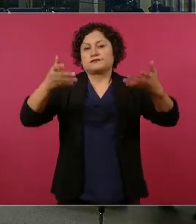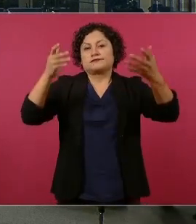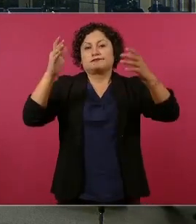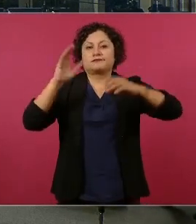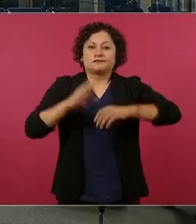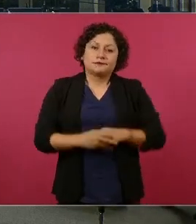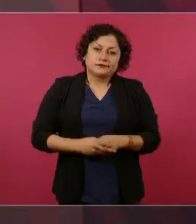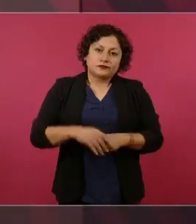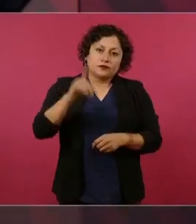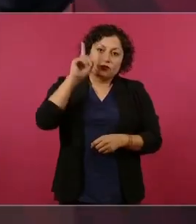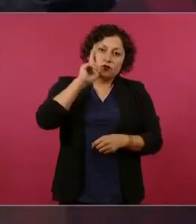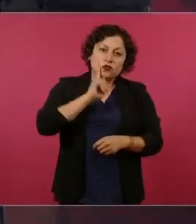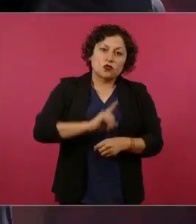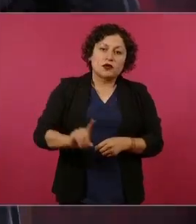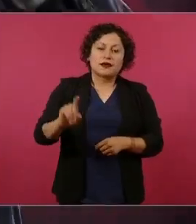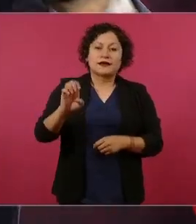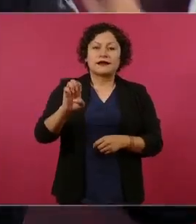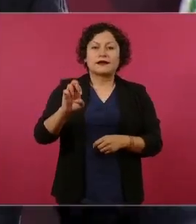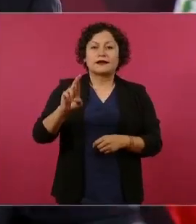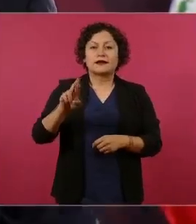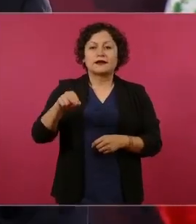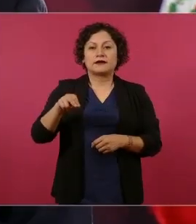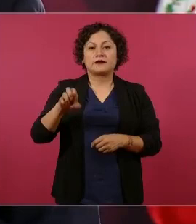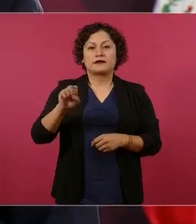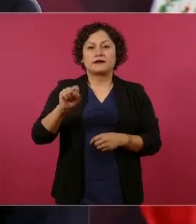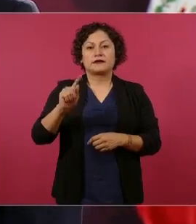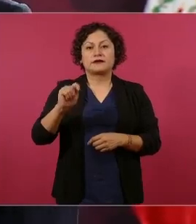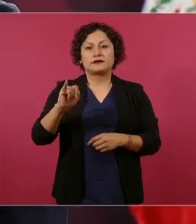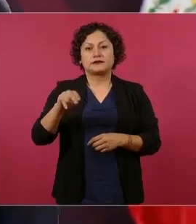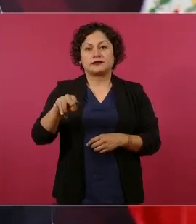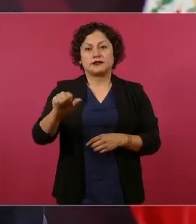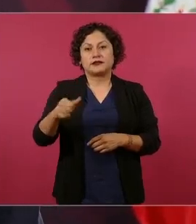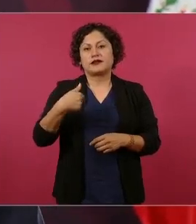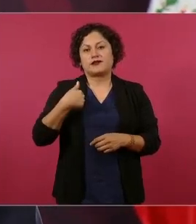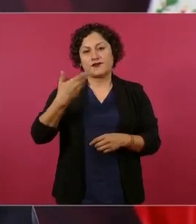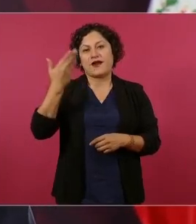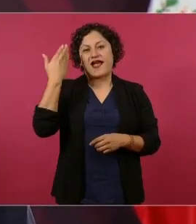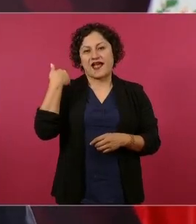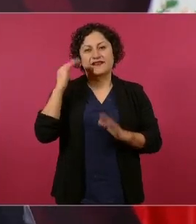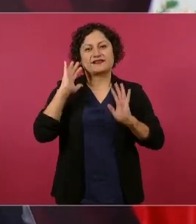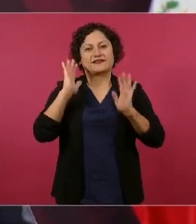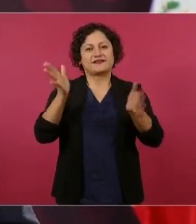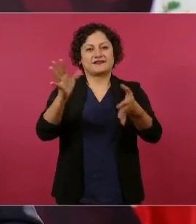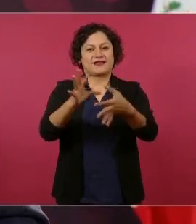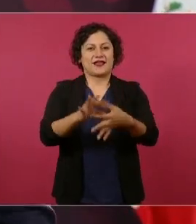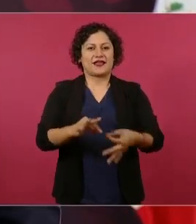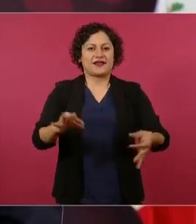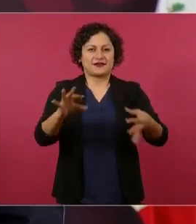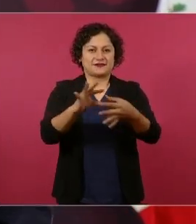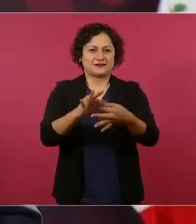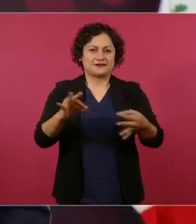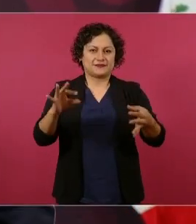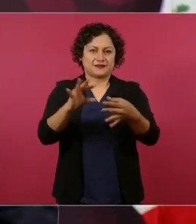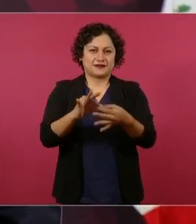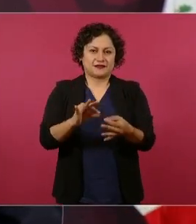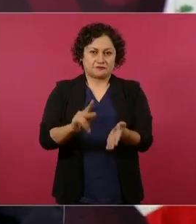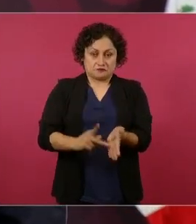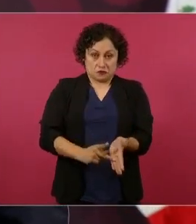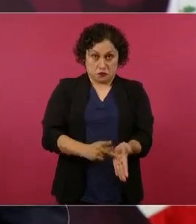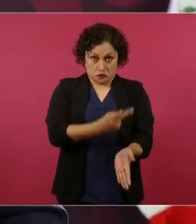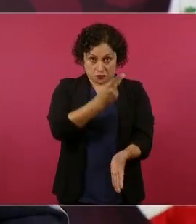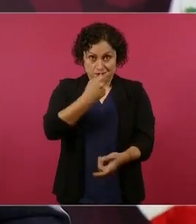Ernestina. Ya lo platiqué en una ocasión. Lo voy a volver a